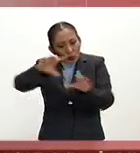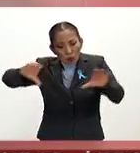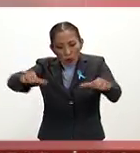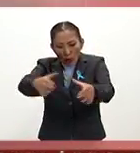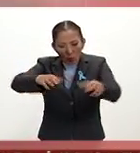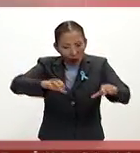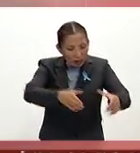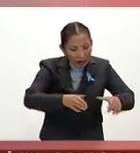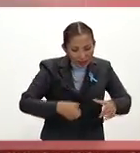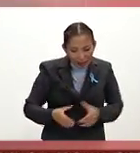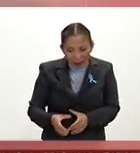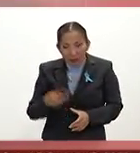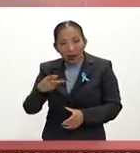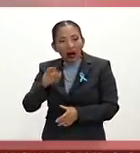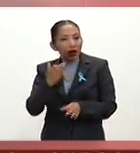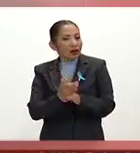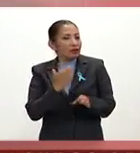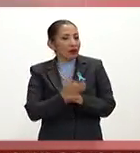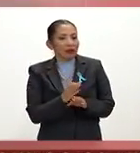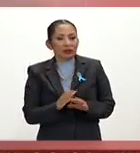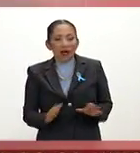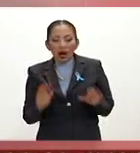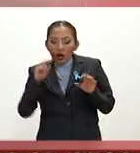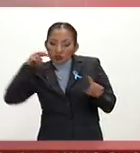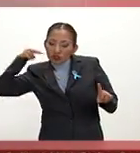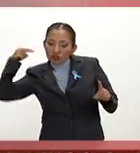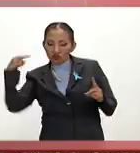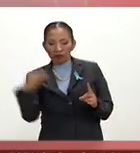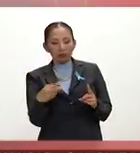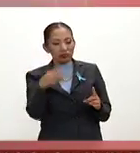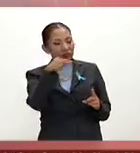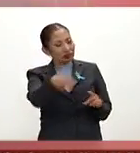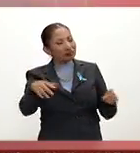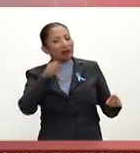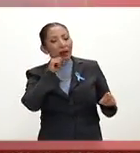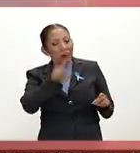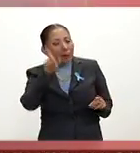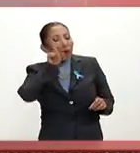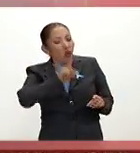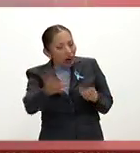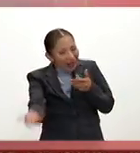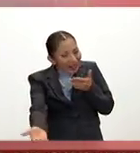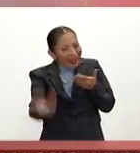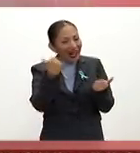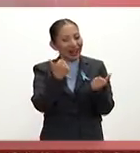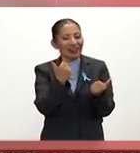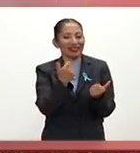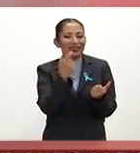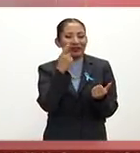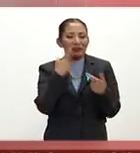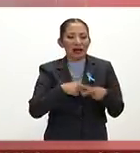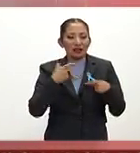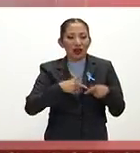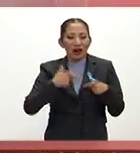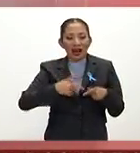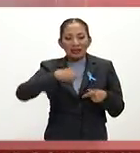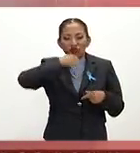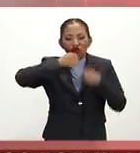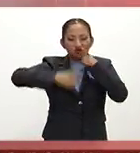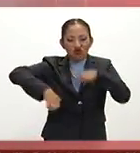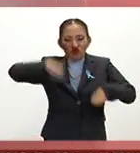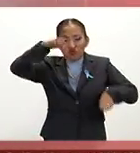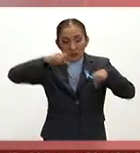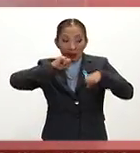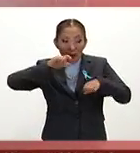comunidad, pero ahorita ya con una óptica de que también las mujeres, incluso las personas de la tercera edad que también